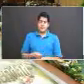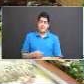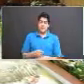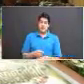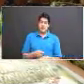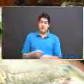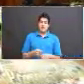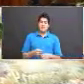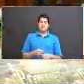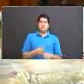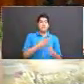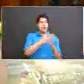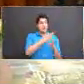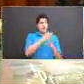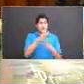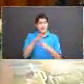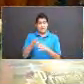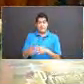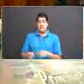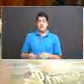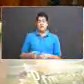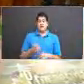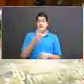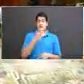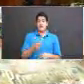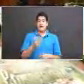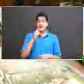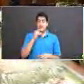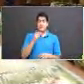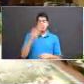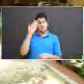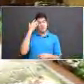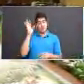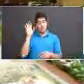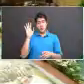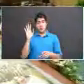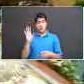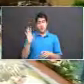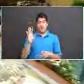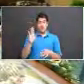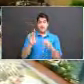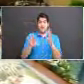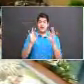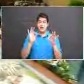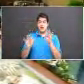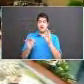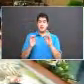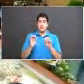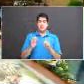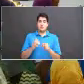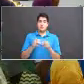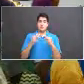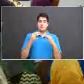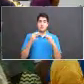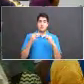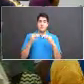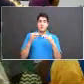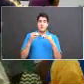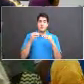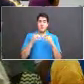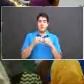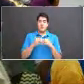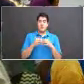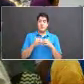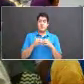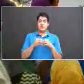pan y con el vino. Y no sé si tenemos alguna anotación de los hermanos, si fueran tan amables, de